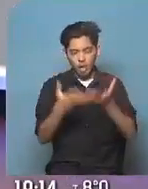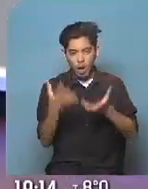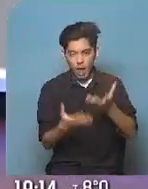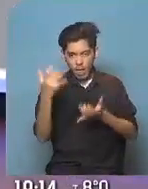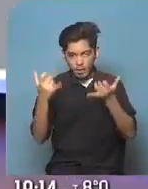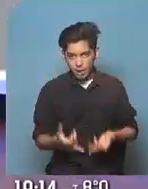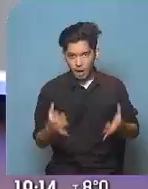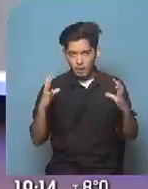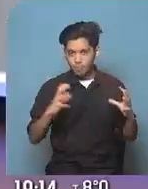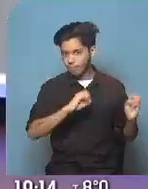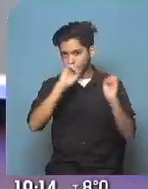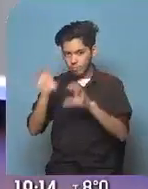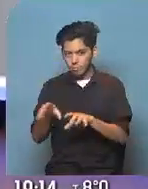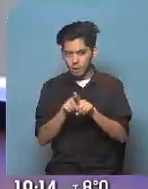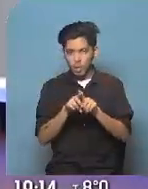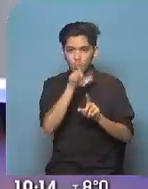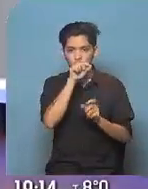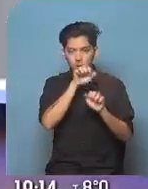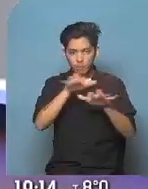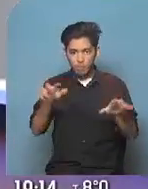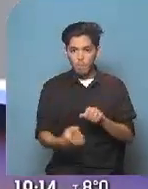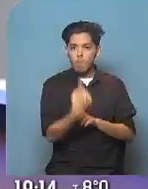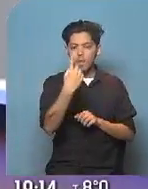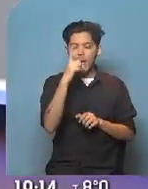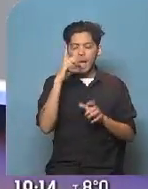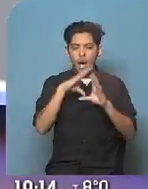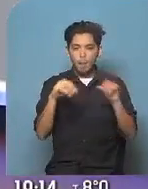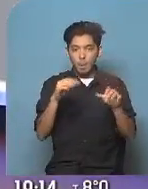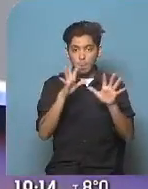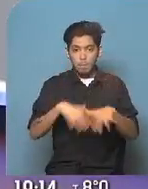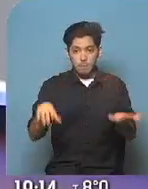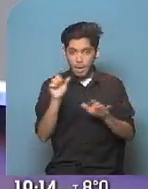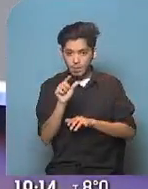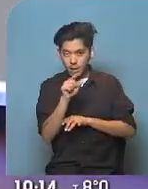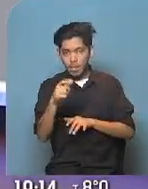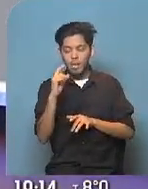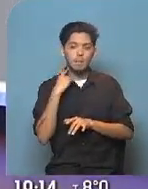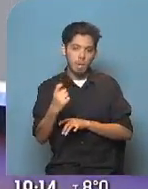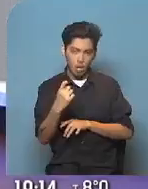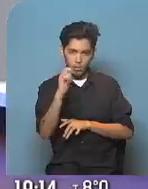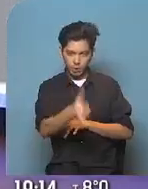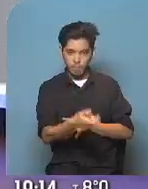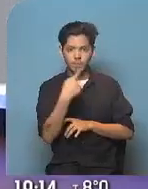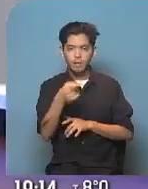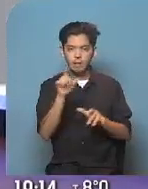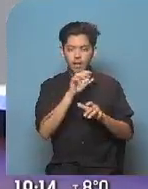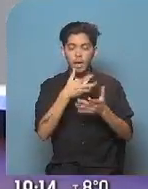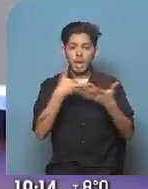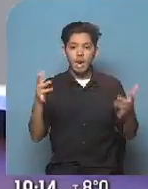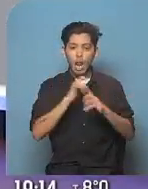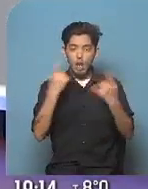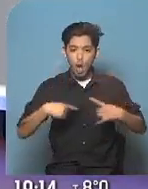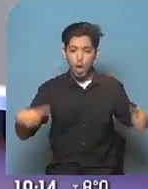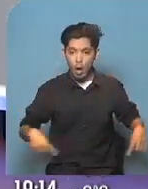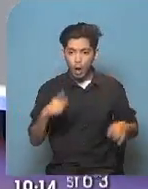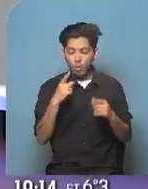presidente Macri en un tuit, primero en japonés, después, a los pocos minutos, en castellano. Dice textual, gran noticia, hoy